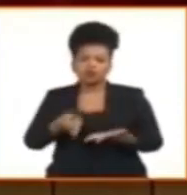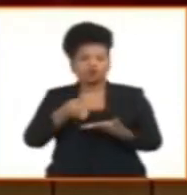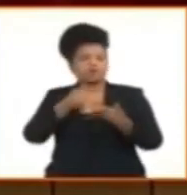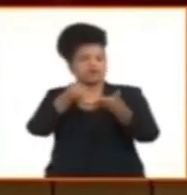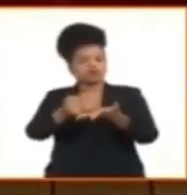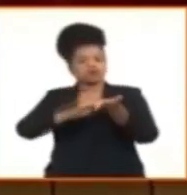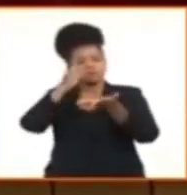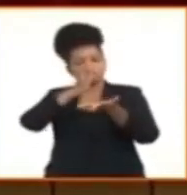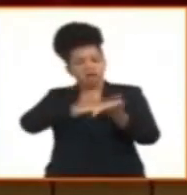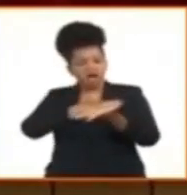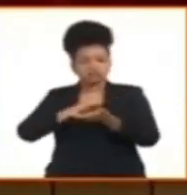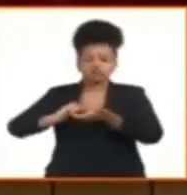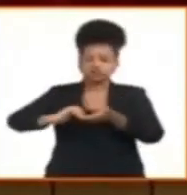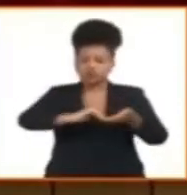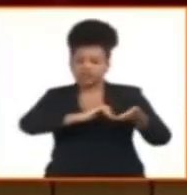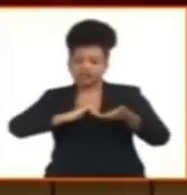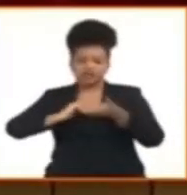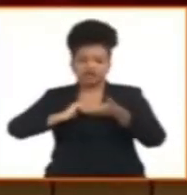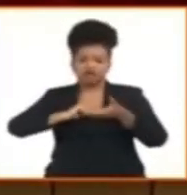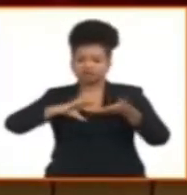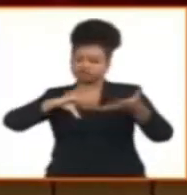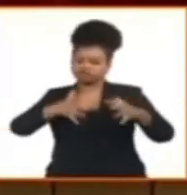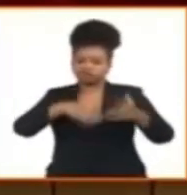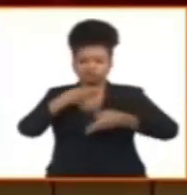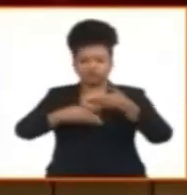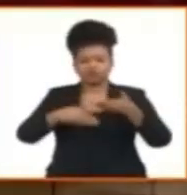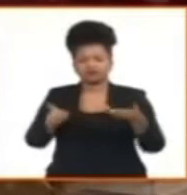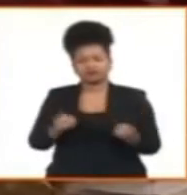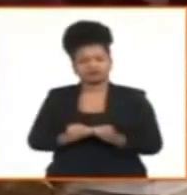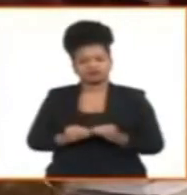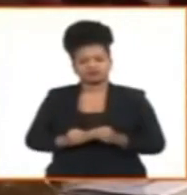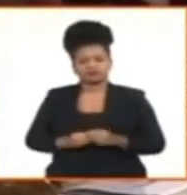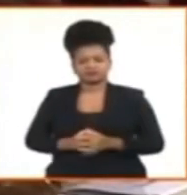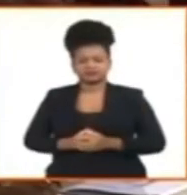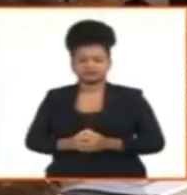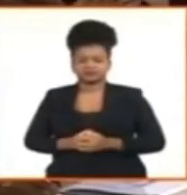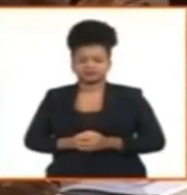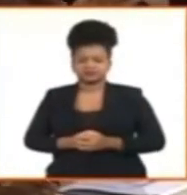la solidaridad y no de la confrontación.